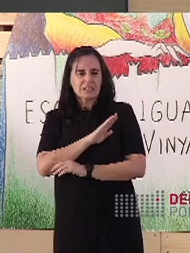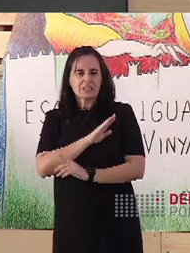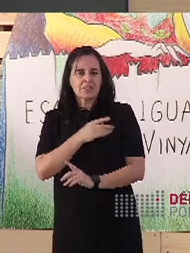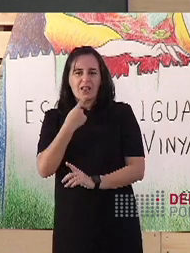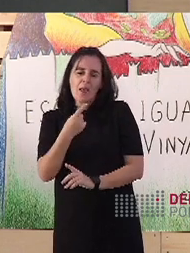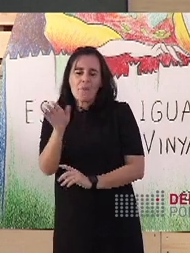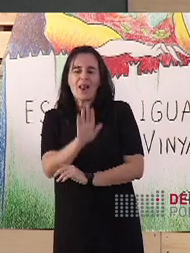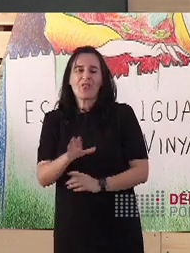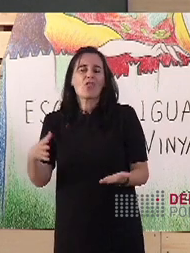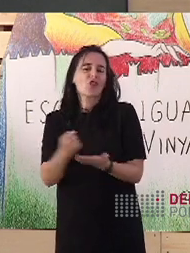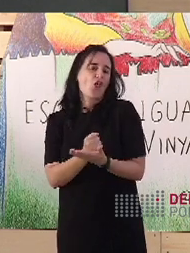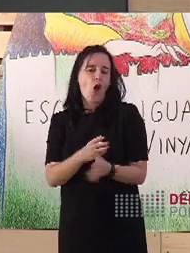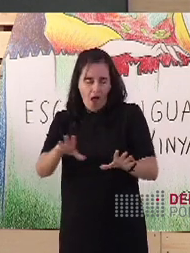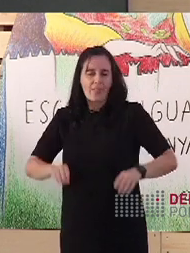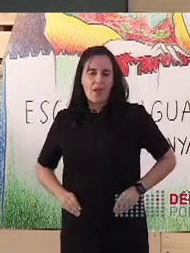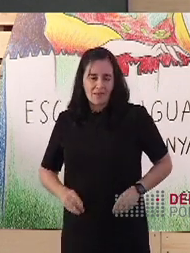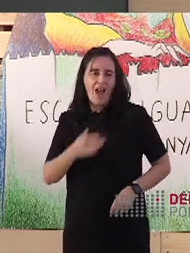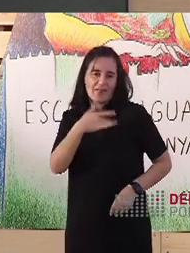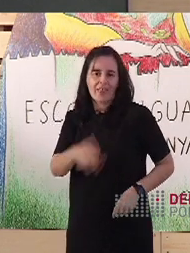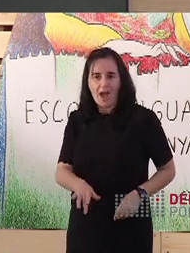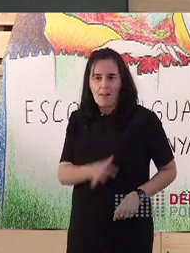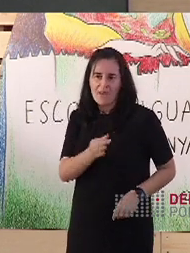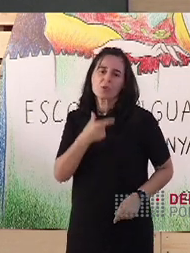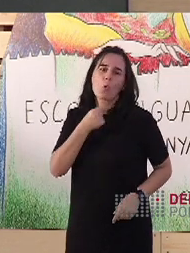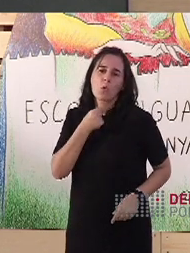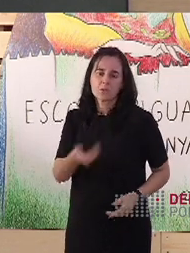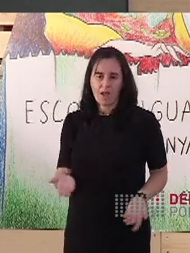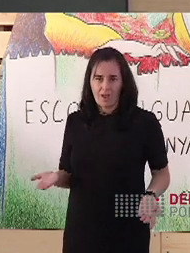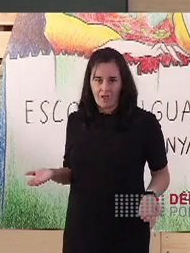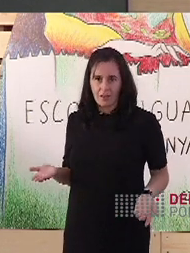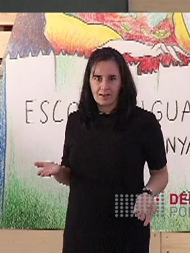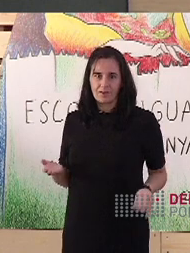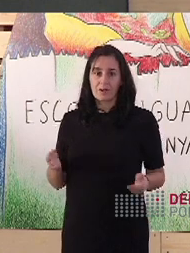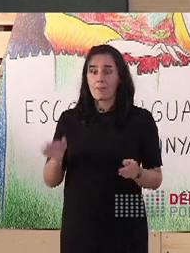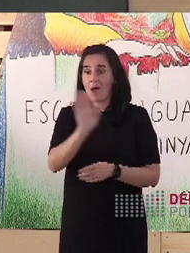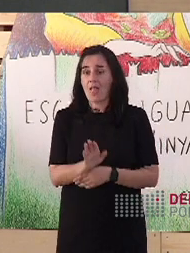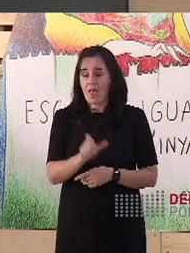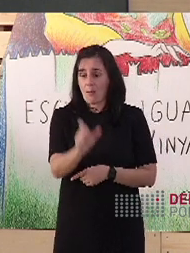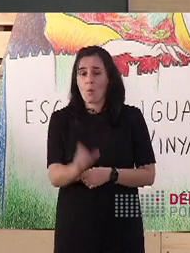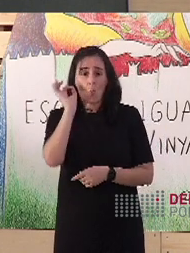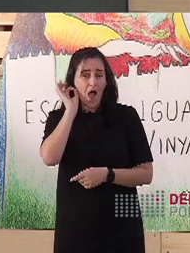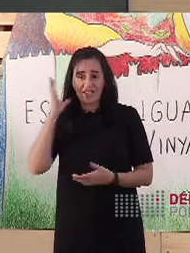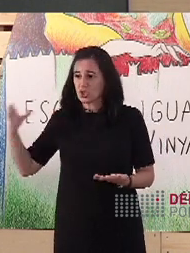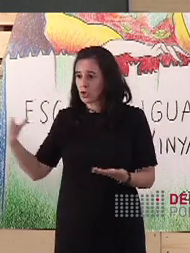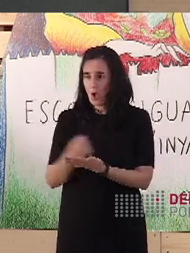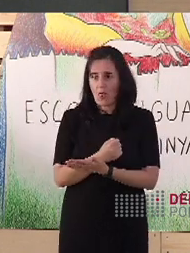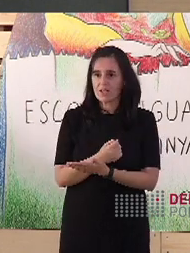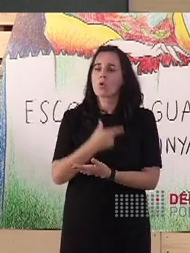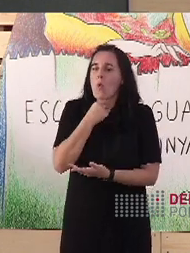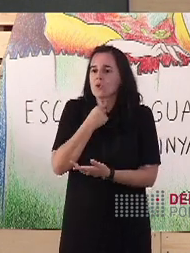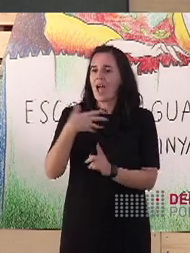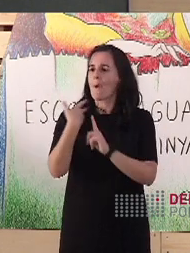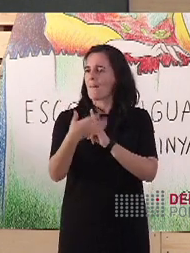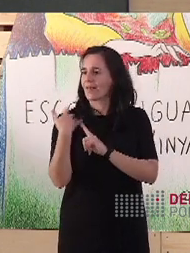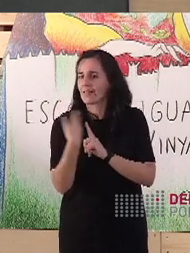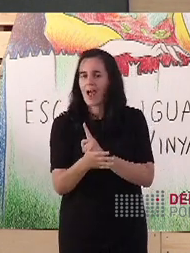consentido, punto número dos y más perverso, a ella le gusta. Y como ella, somos la representación de todas las mujeres nos gusta que nos maltraten, que nos vejen